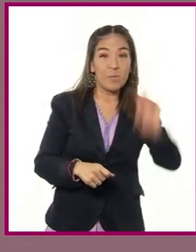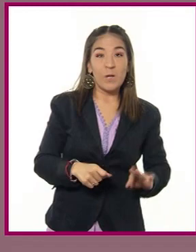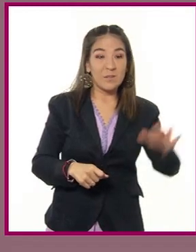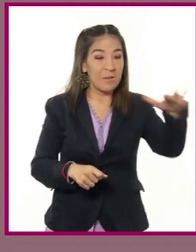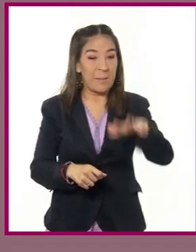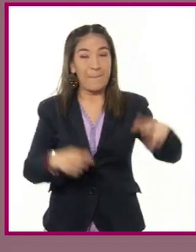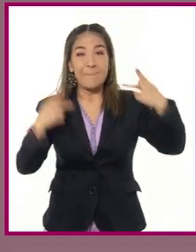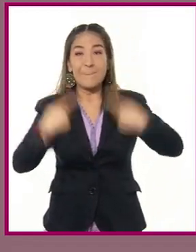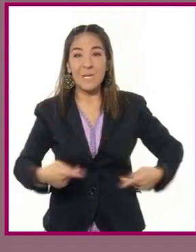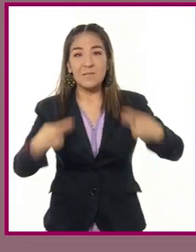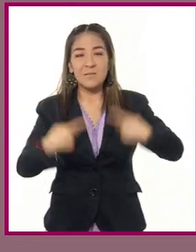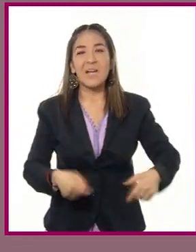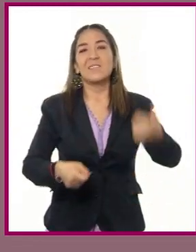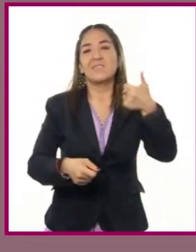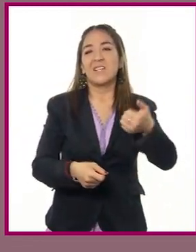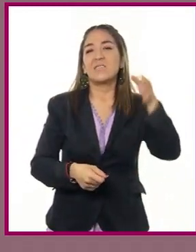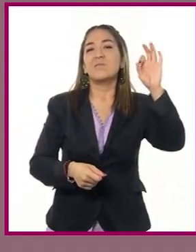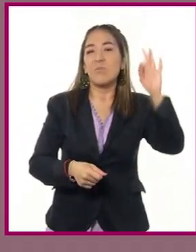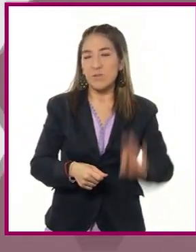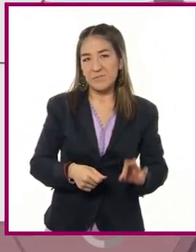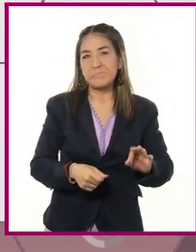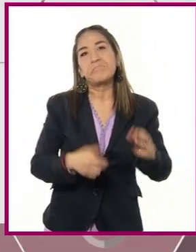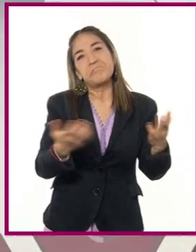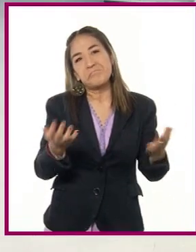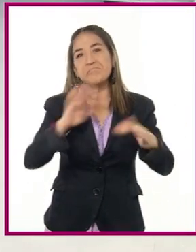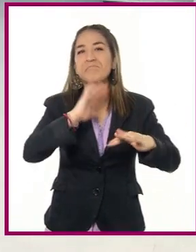población posee el 6% restante.